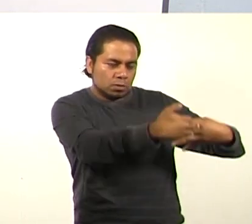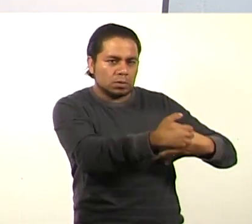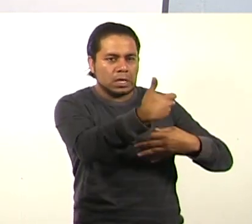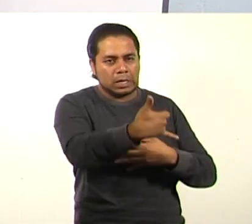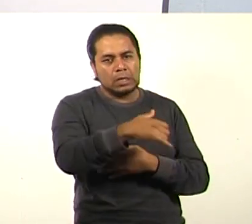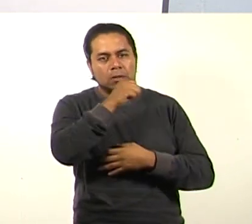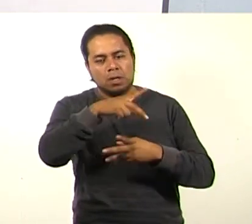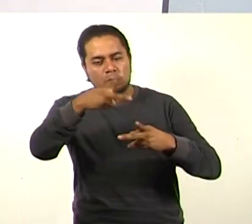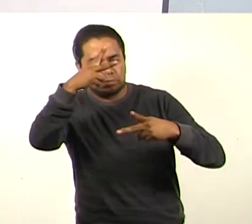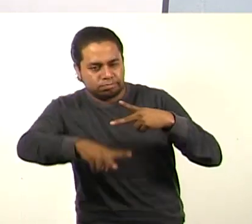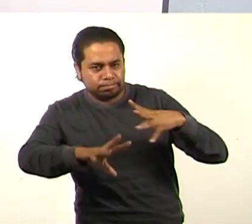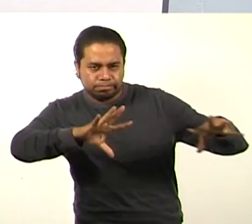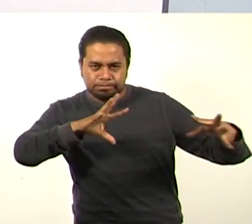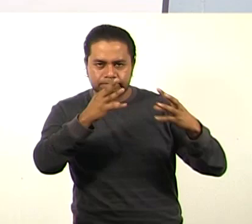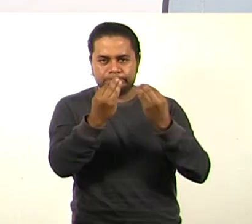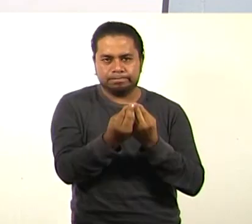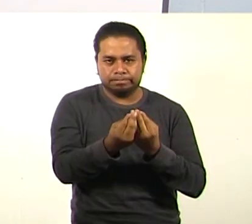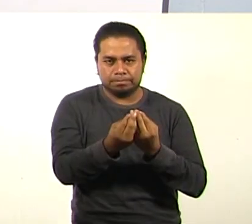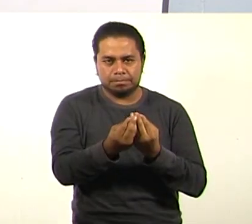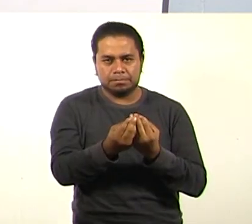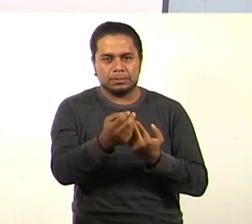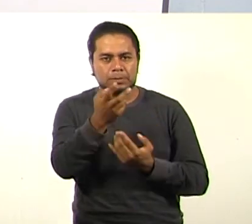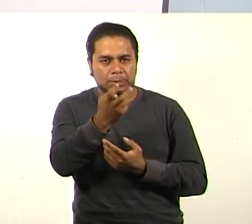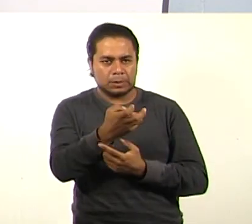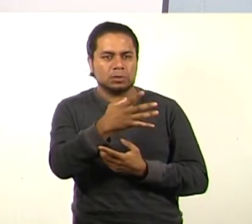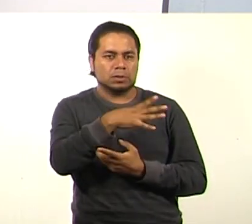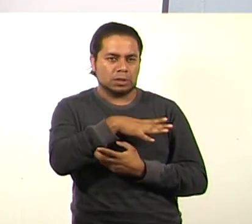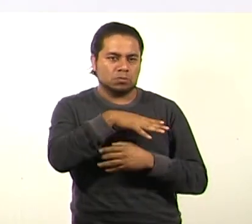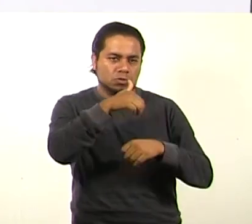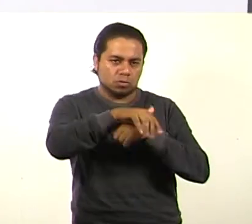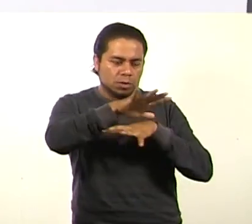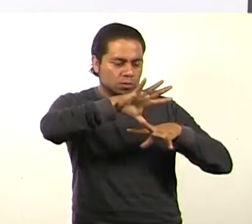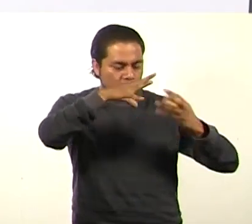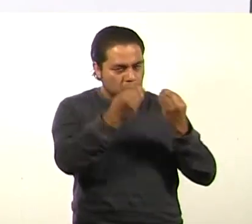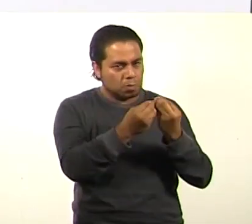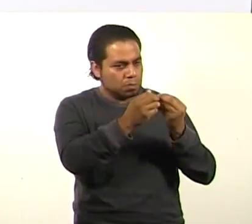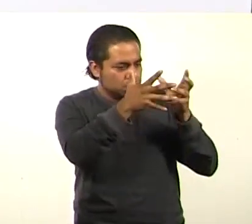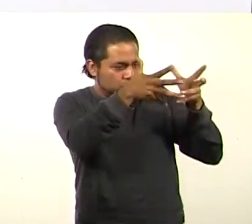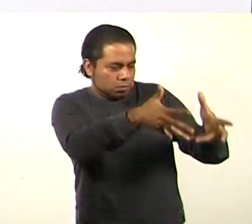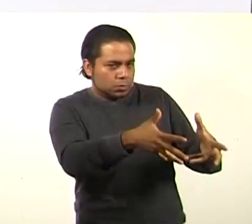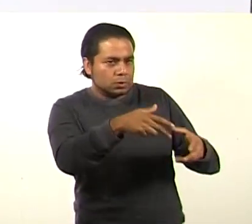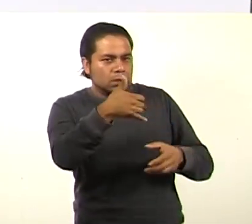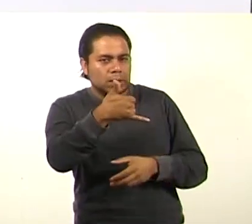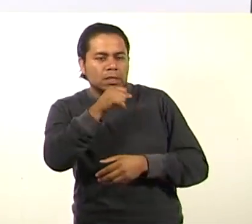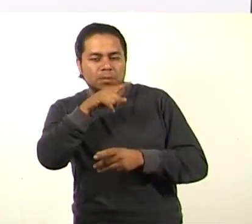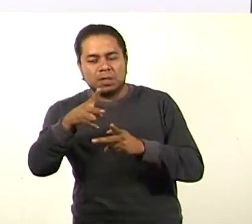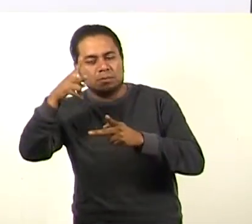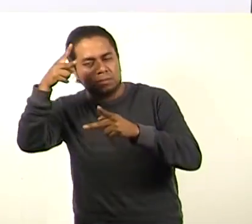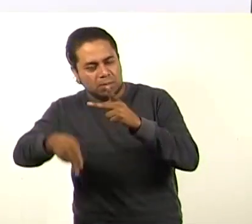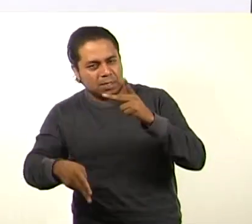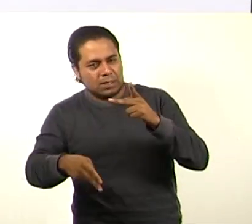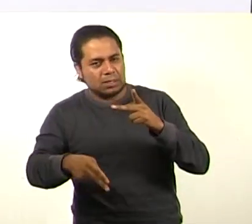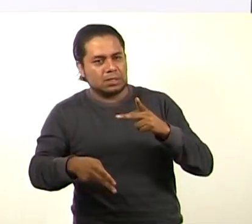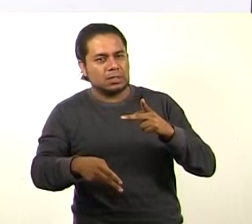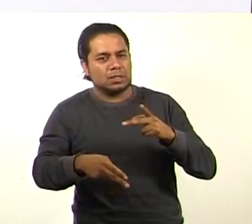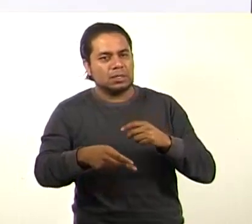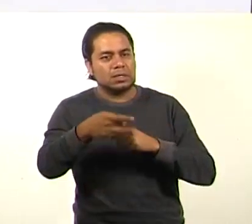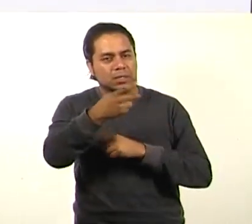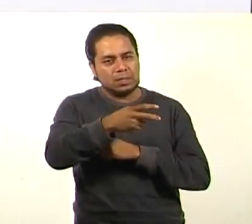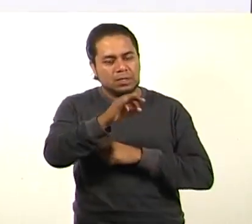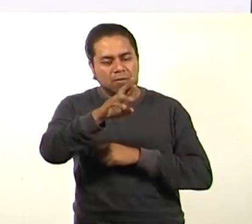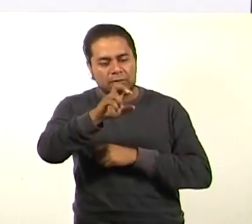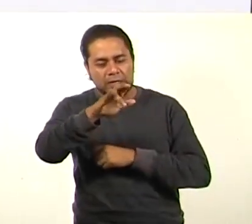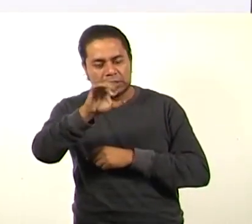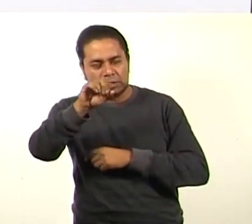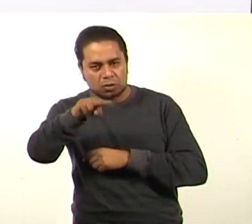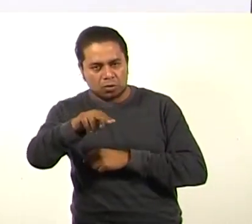una fracción. Es decir, es un entero y parte de una unidad. Fracción mixta,